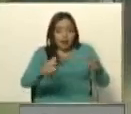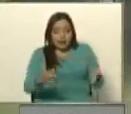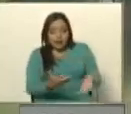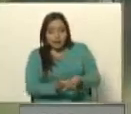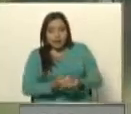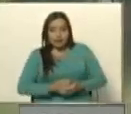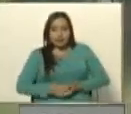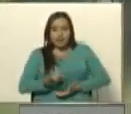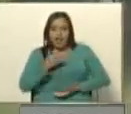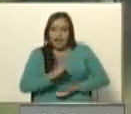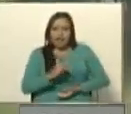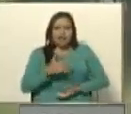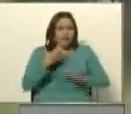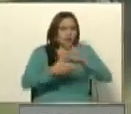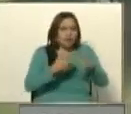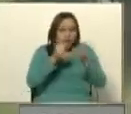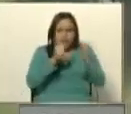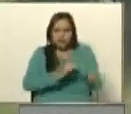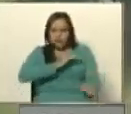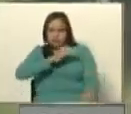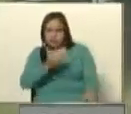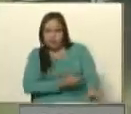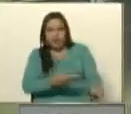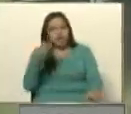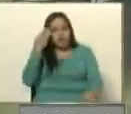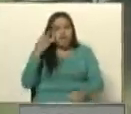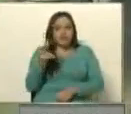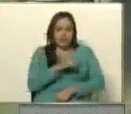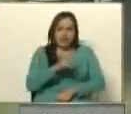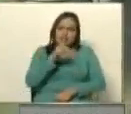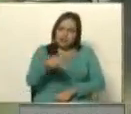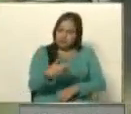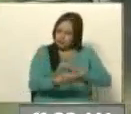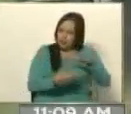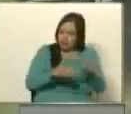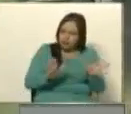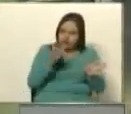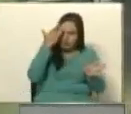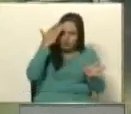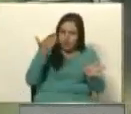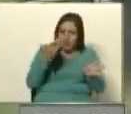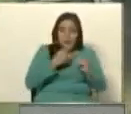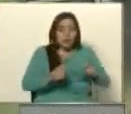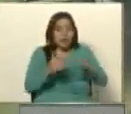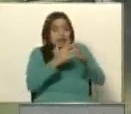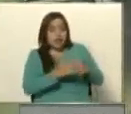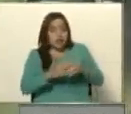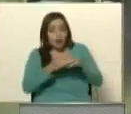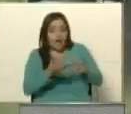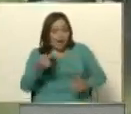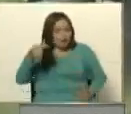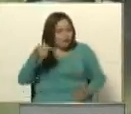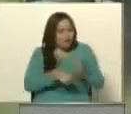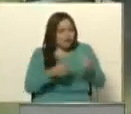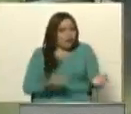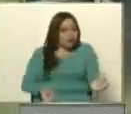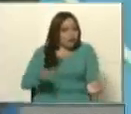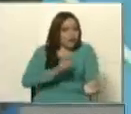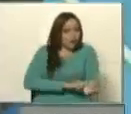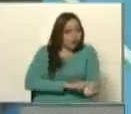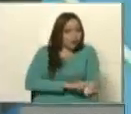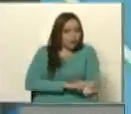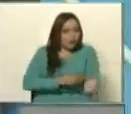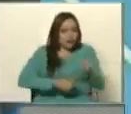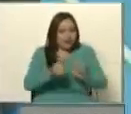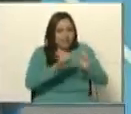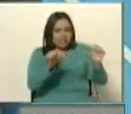estamos viviendo una crisis real. Yo sé que en Venezuela tienen su crisis también, pero la crisis norteamericana es mucho más profunda y es más sistémica porque